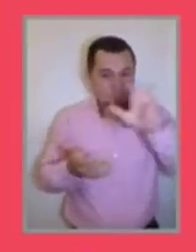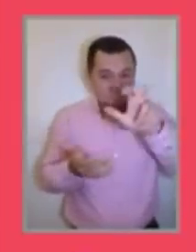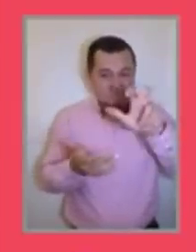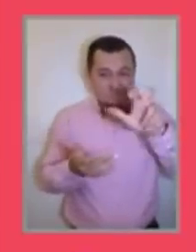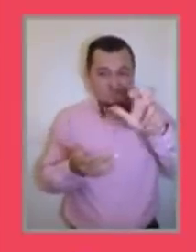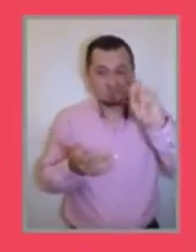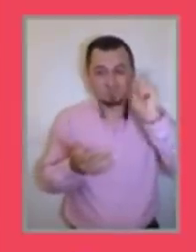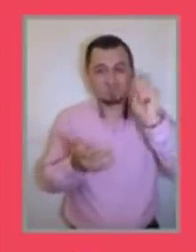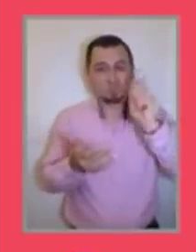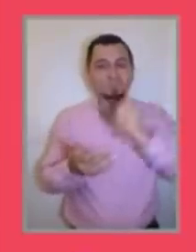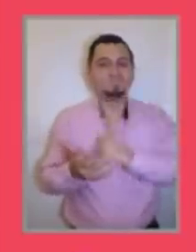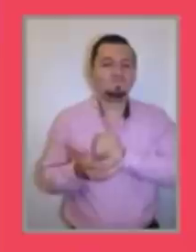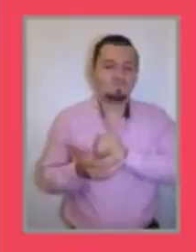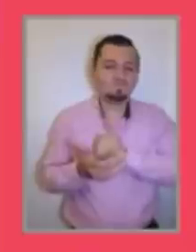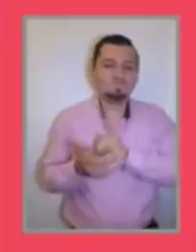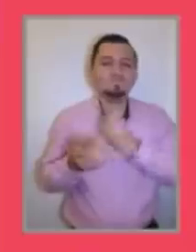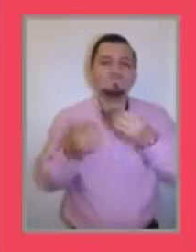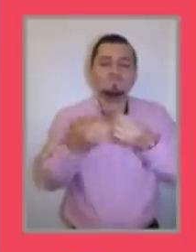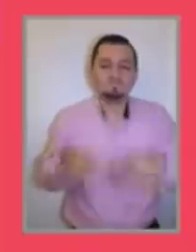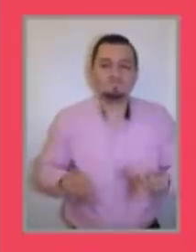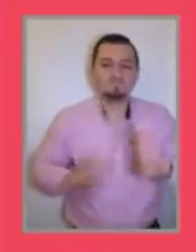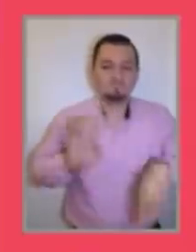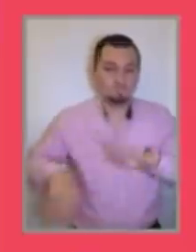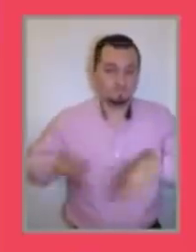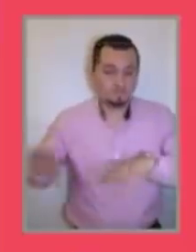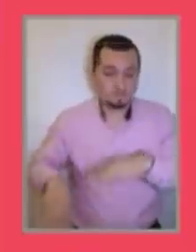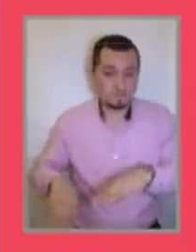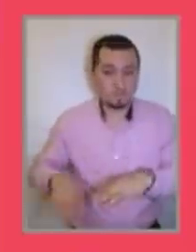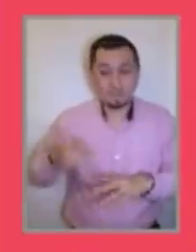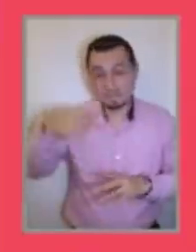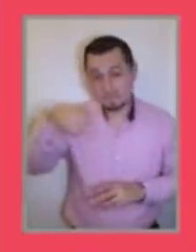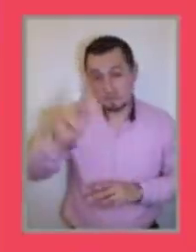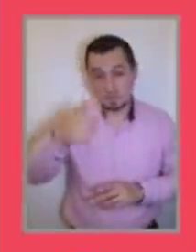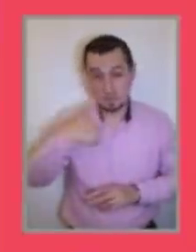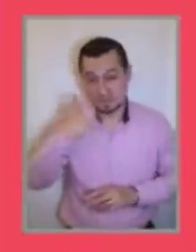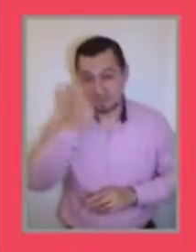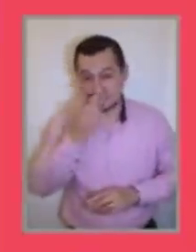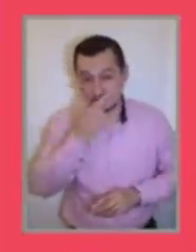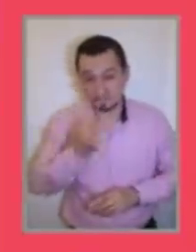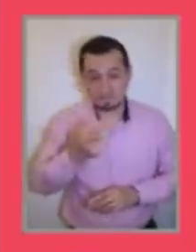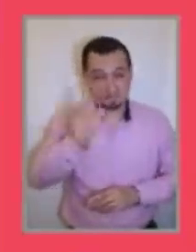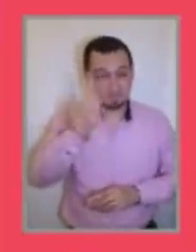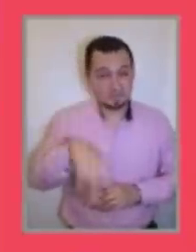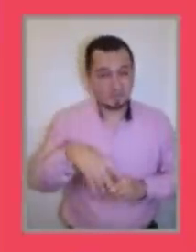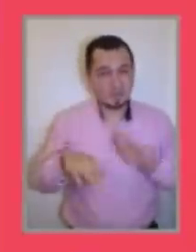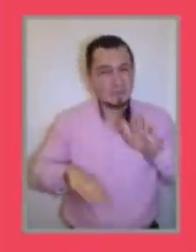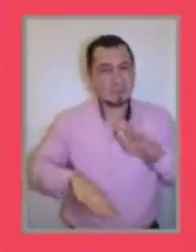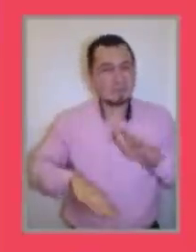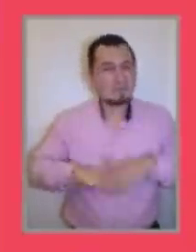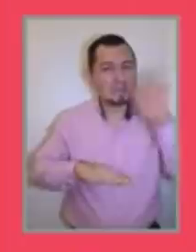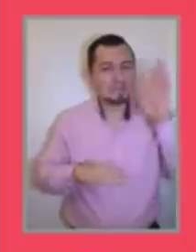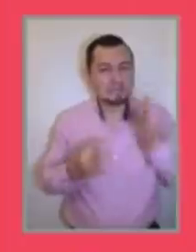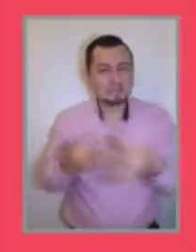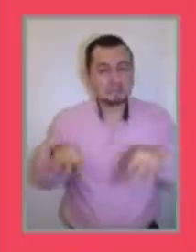2.801 lamentables defunciones. Y quisiera resaltar este último punto.